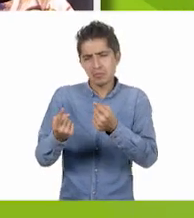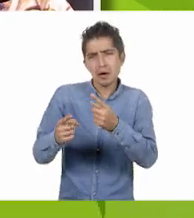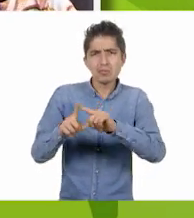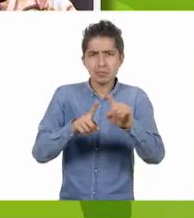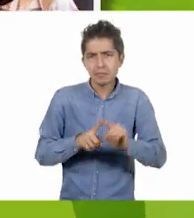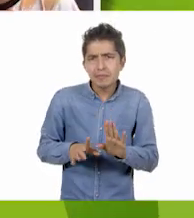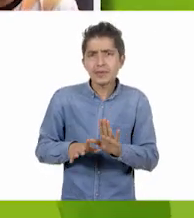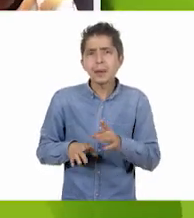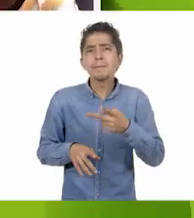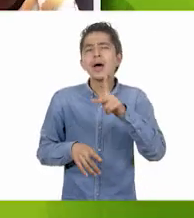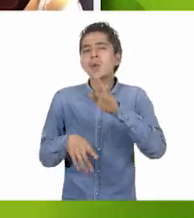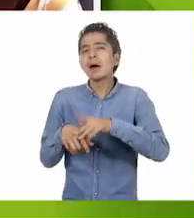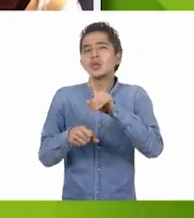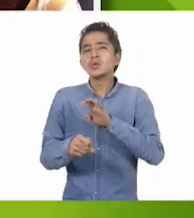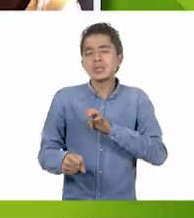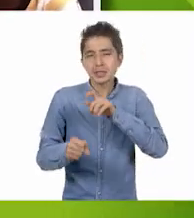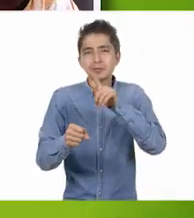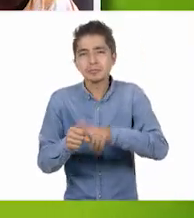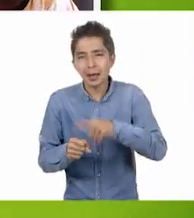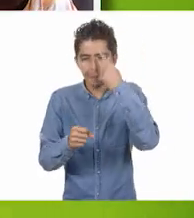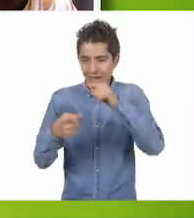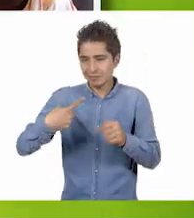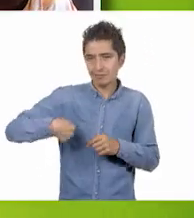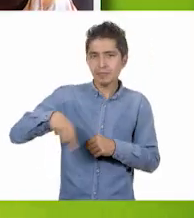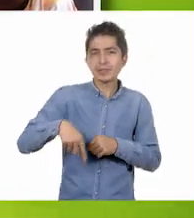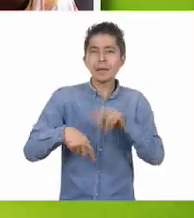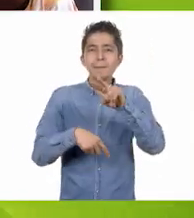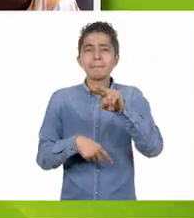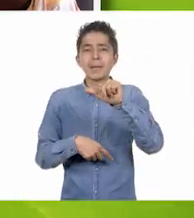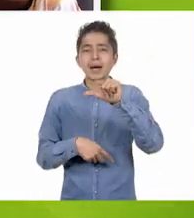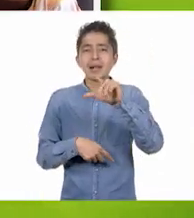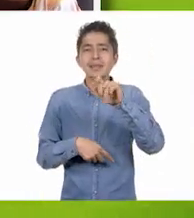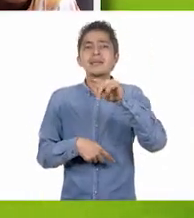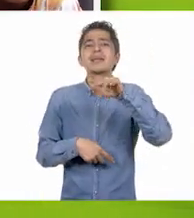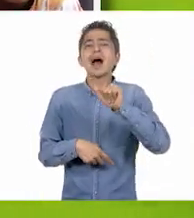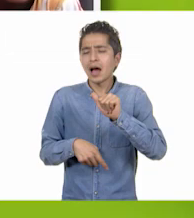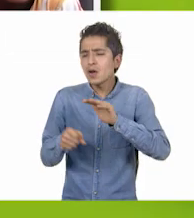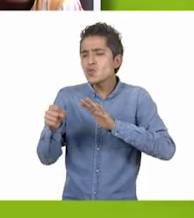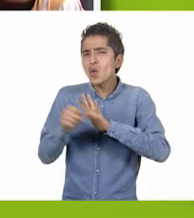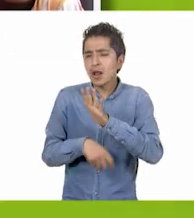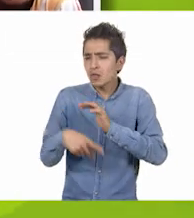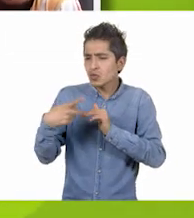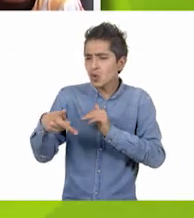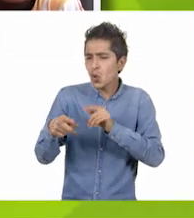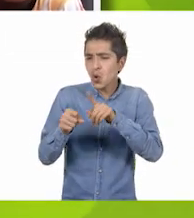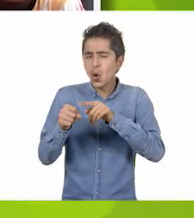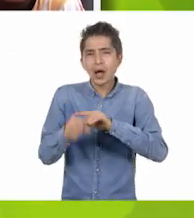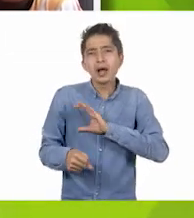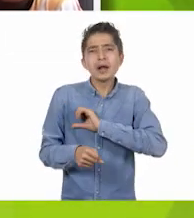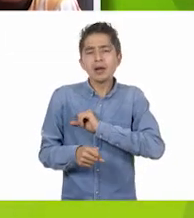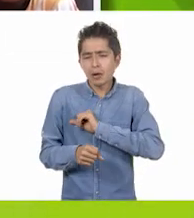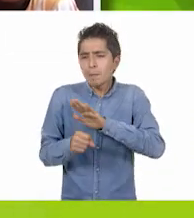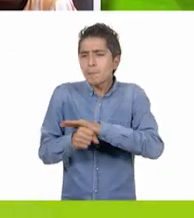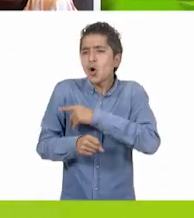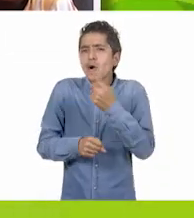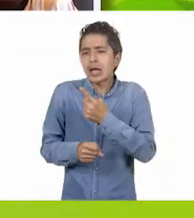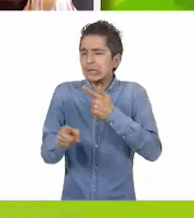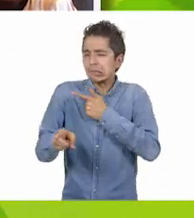hay uno que es muy especial para nosotros. Ah, Valentina, dinos cuál es tu color favorito y por qué te gusta tanto.